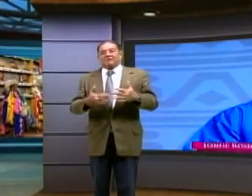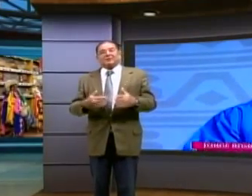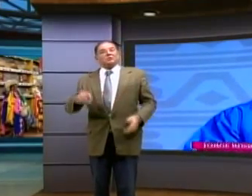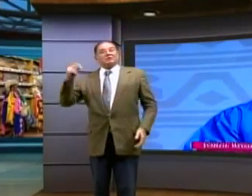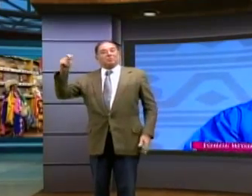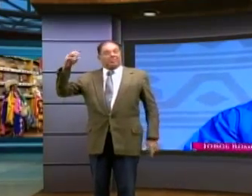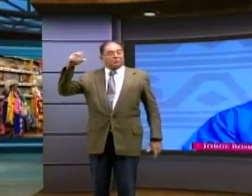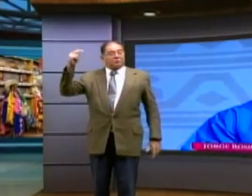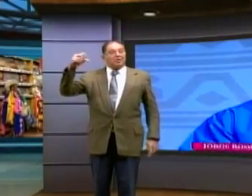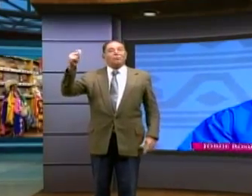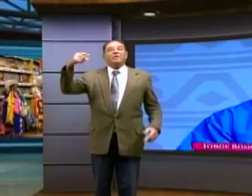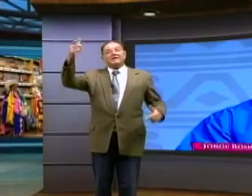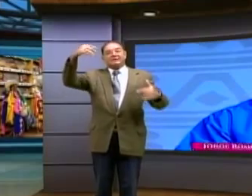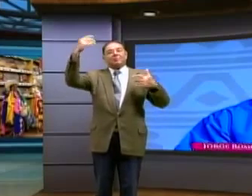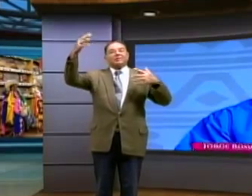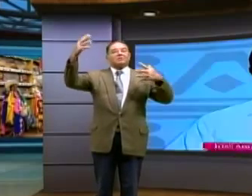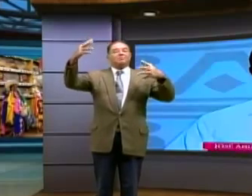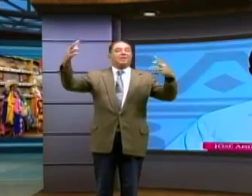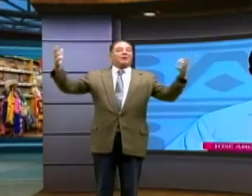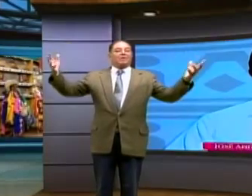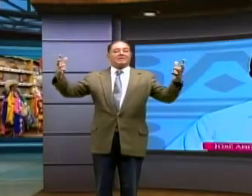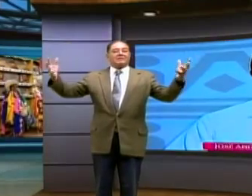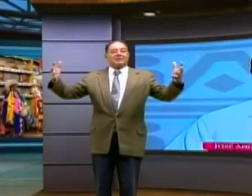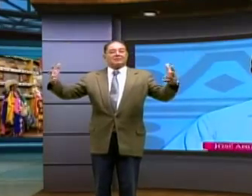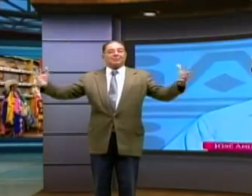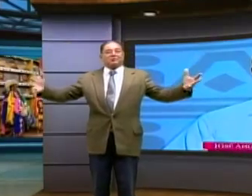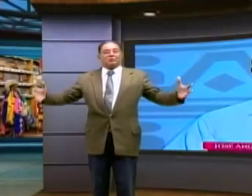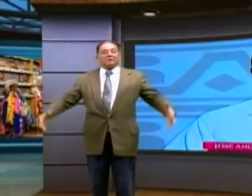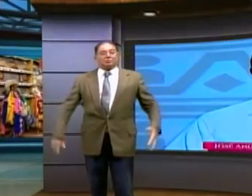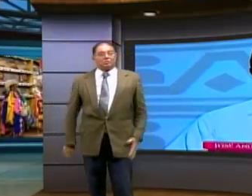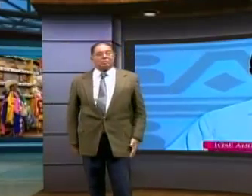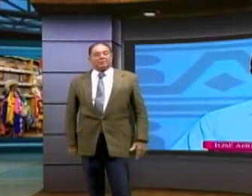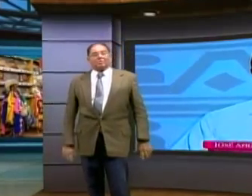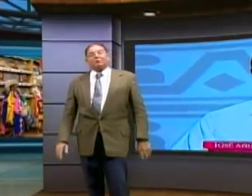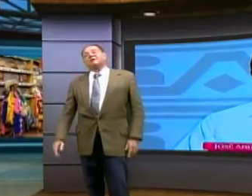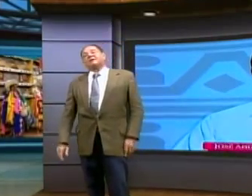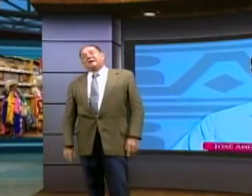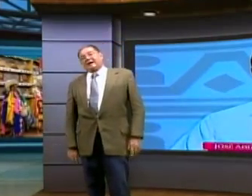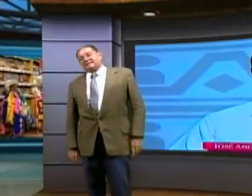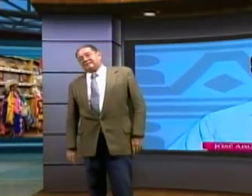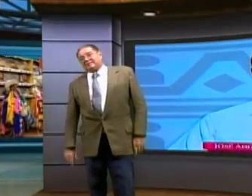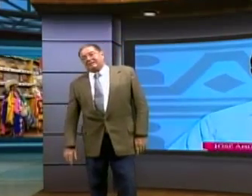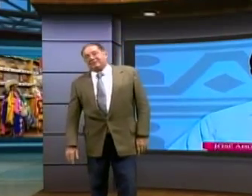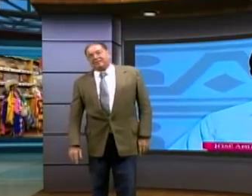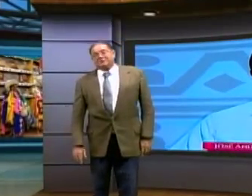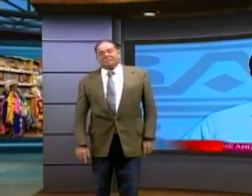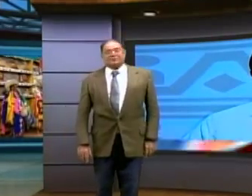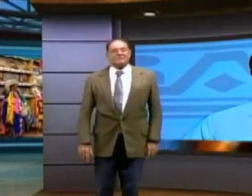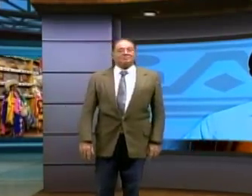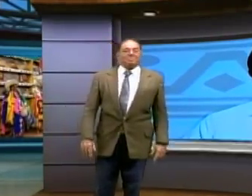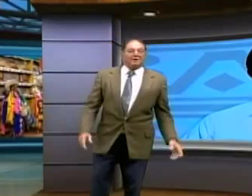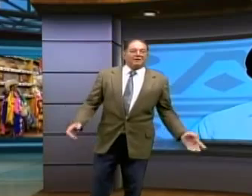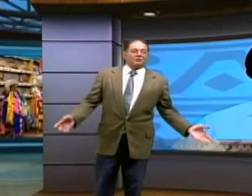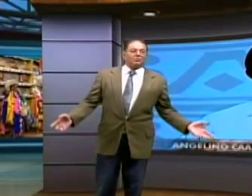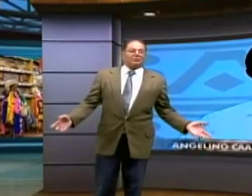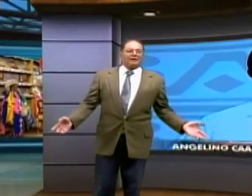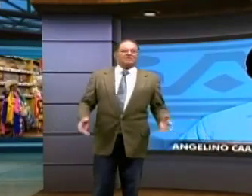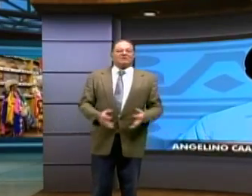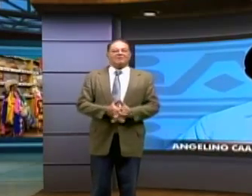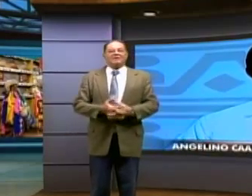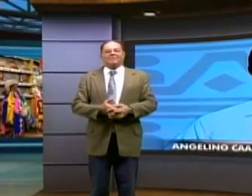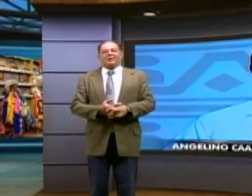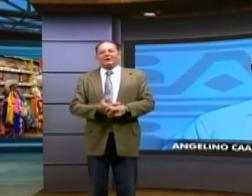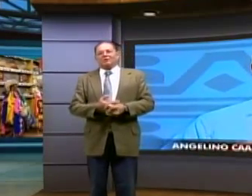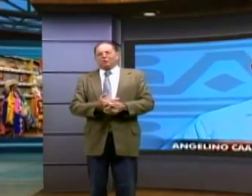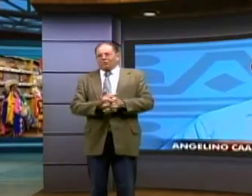ahorita estoy haciendo esto, pero tengo urgencia porque veo a este espacio nuestro mucho mejor, ahí se van dando las cosas. Total,